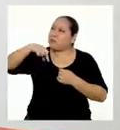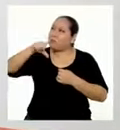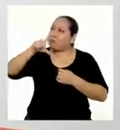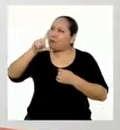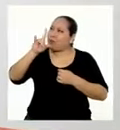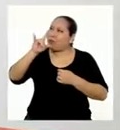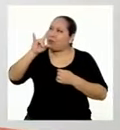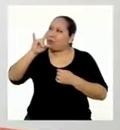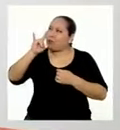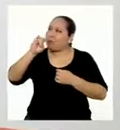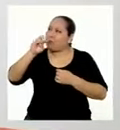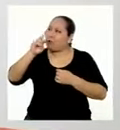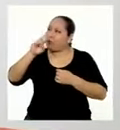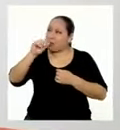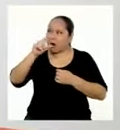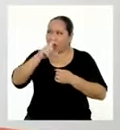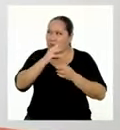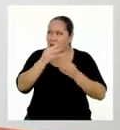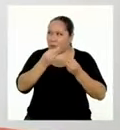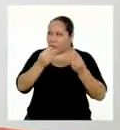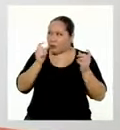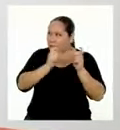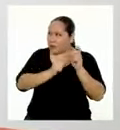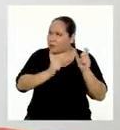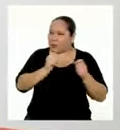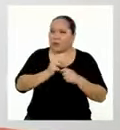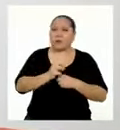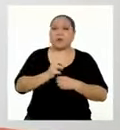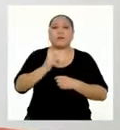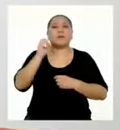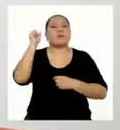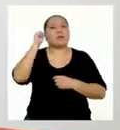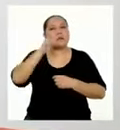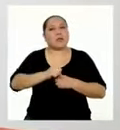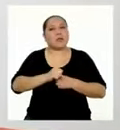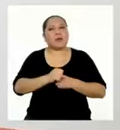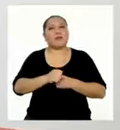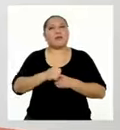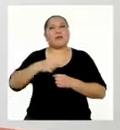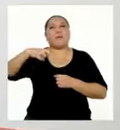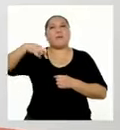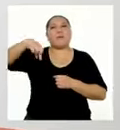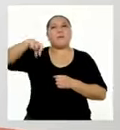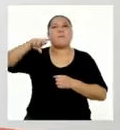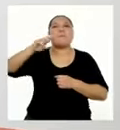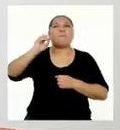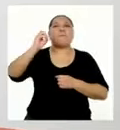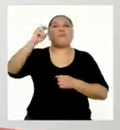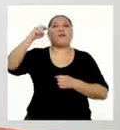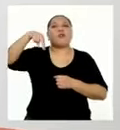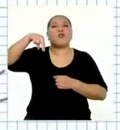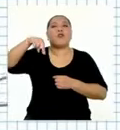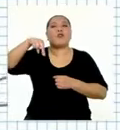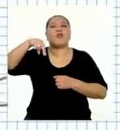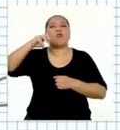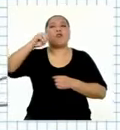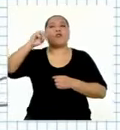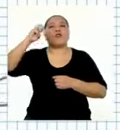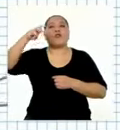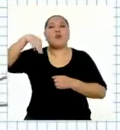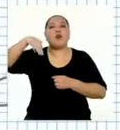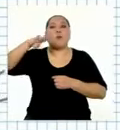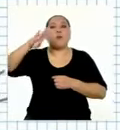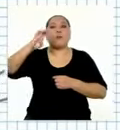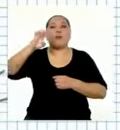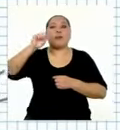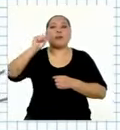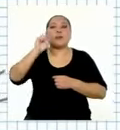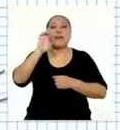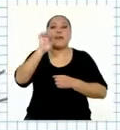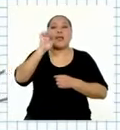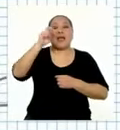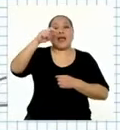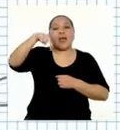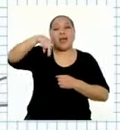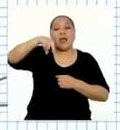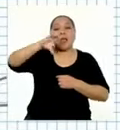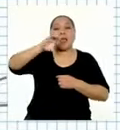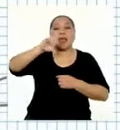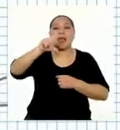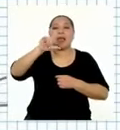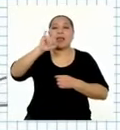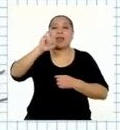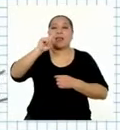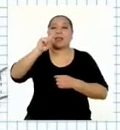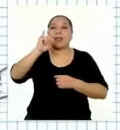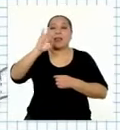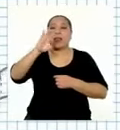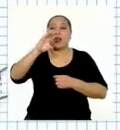se logre completamente, debemos usar pronombres enclíticos. Los pronombres que